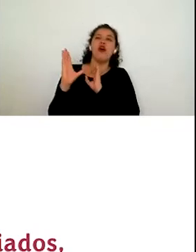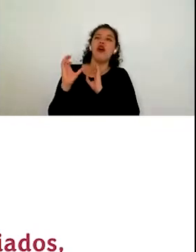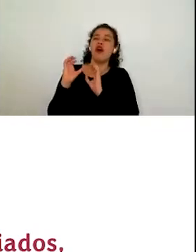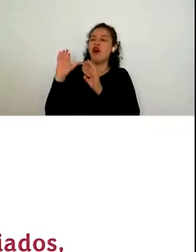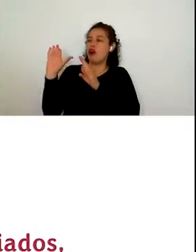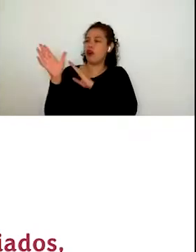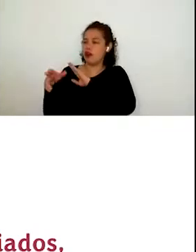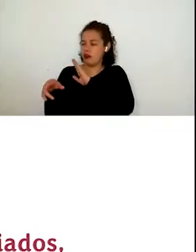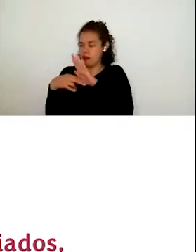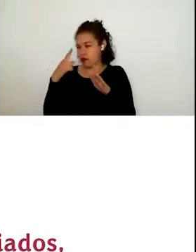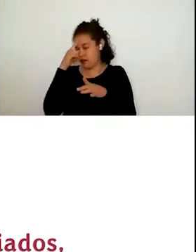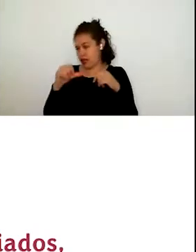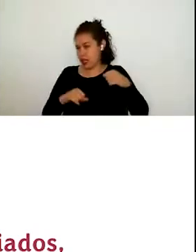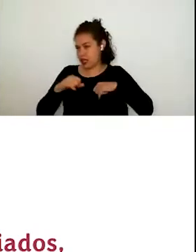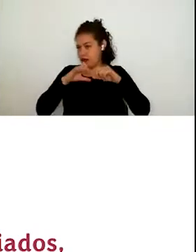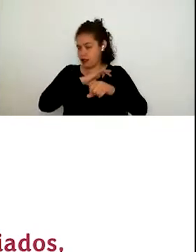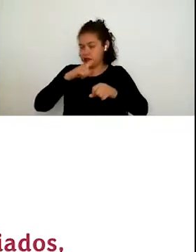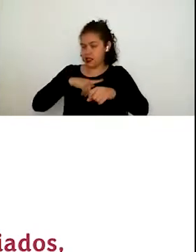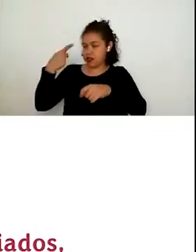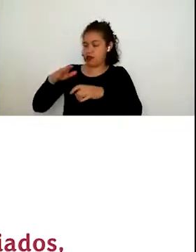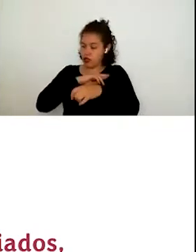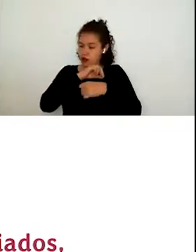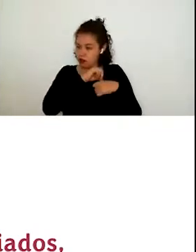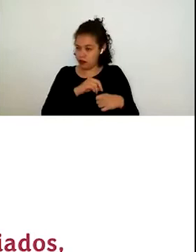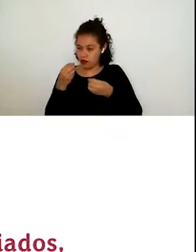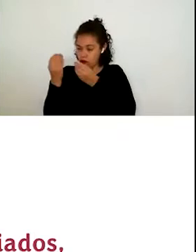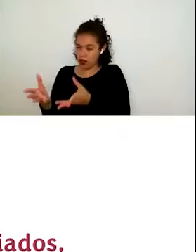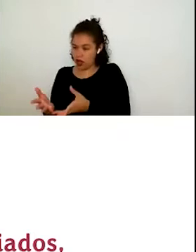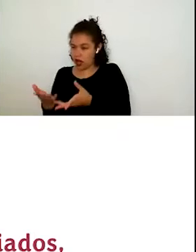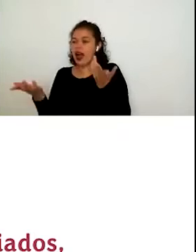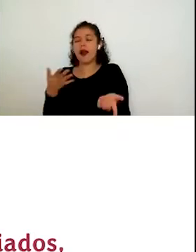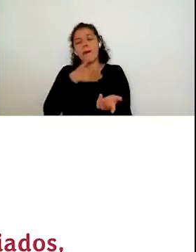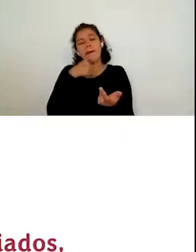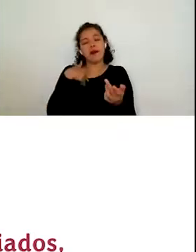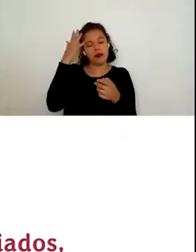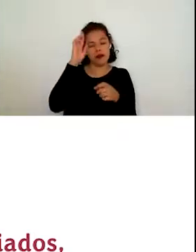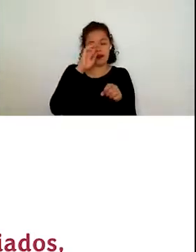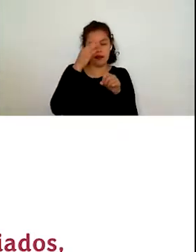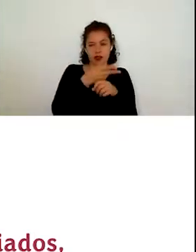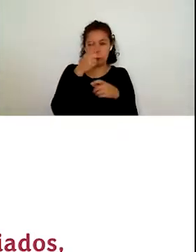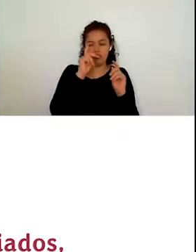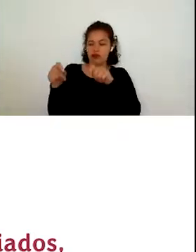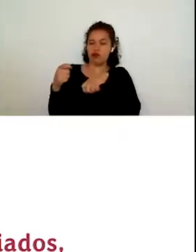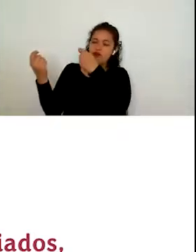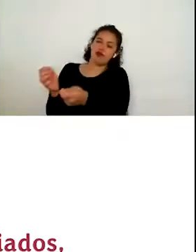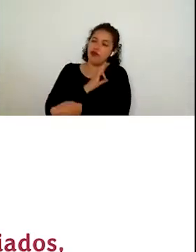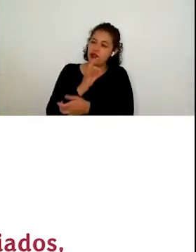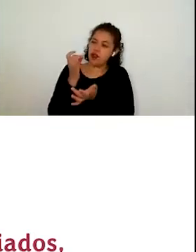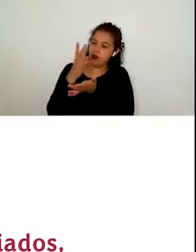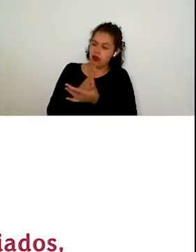alguna actividad en específico de la institución, será el patronato quien haga ese tipo de nombramientos.